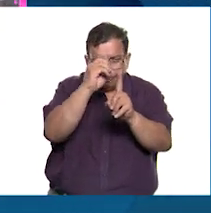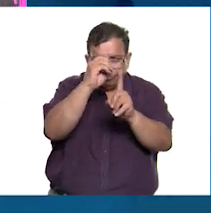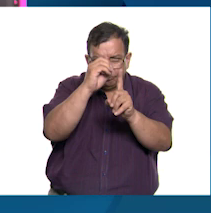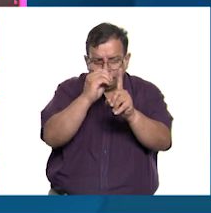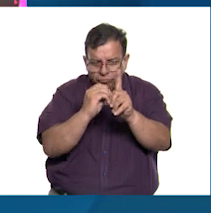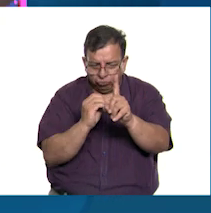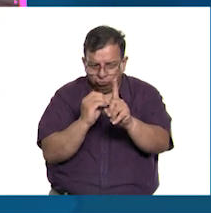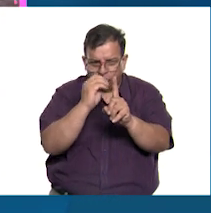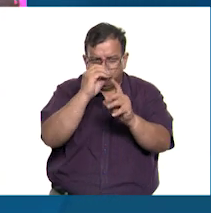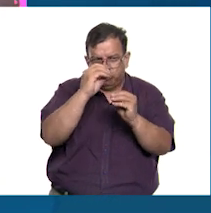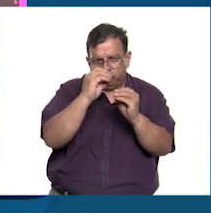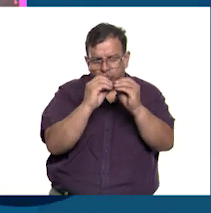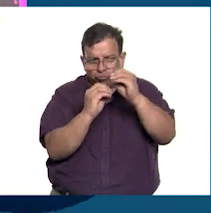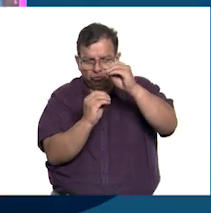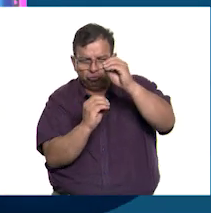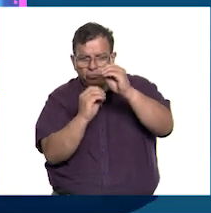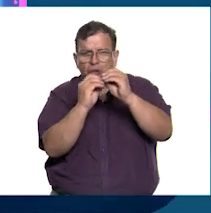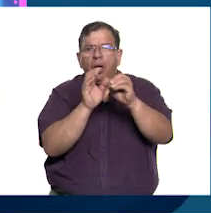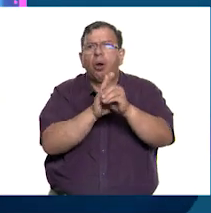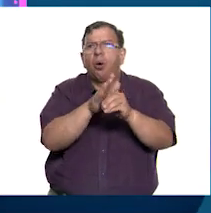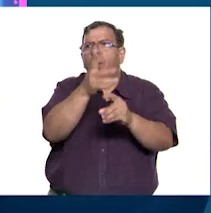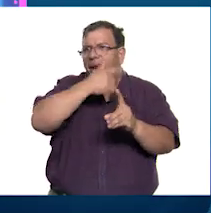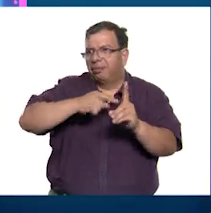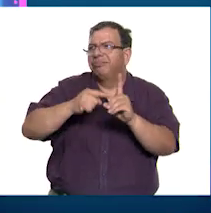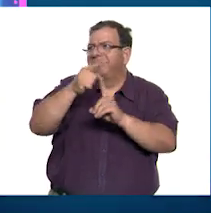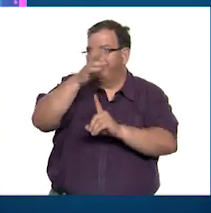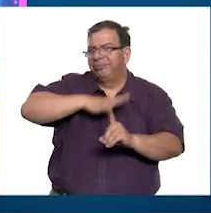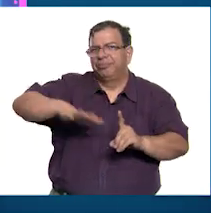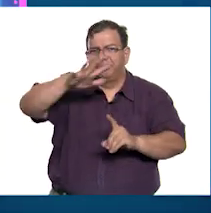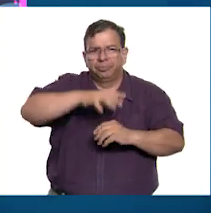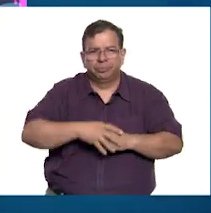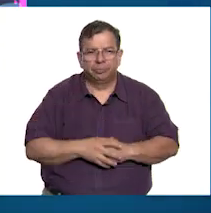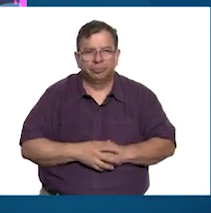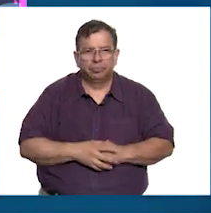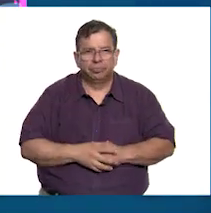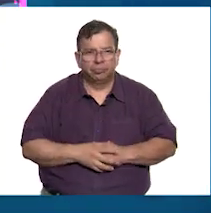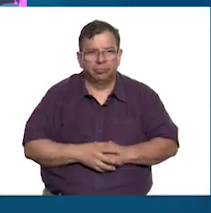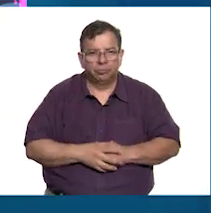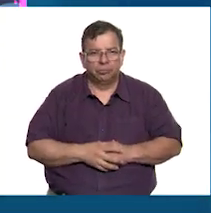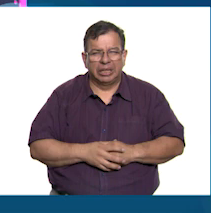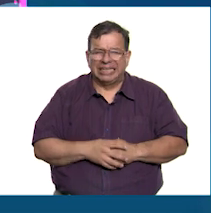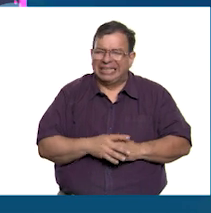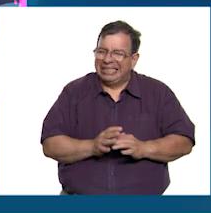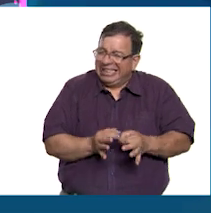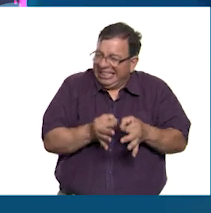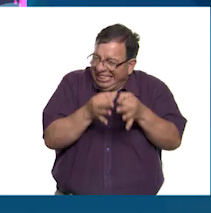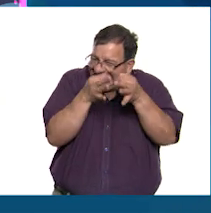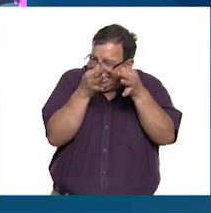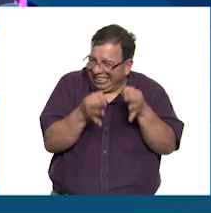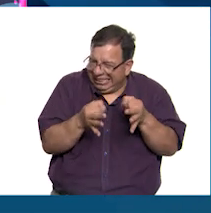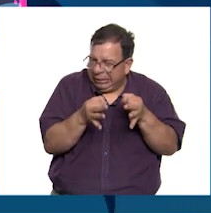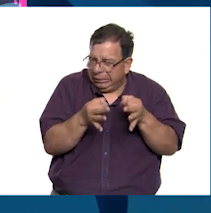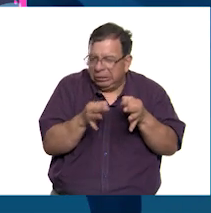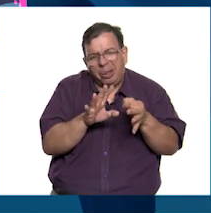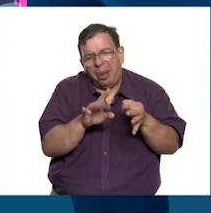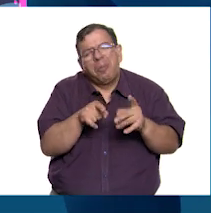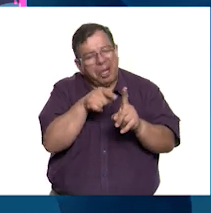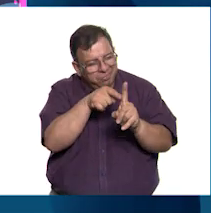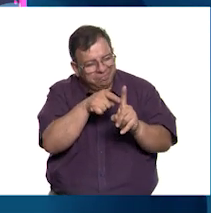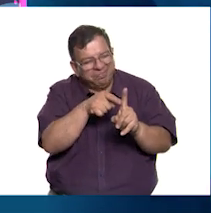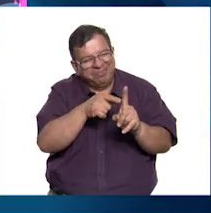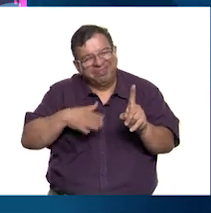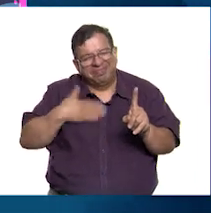subir y bajar dependiendo a qué temperatura nos encontramos. No son muy precisos, pero son muy divertidos.